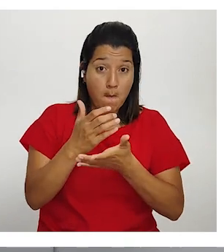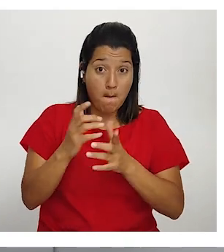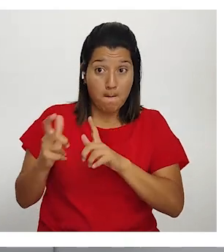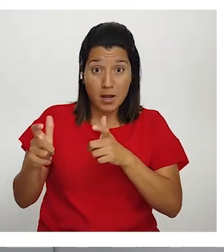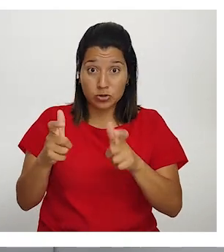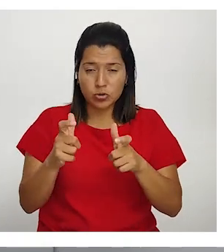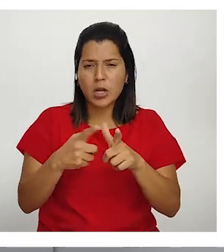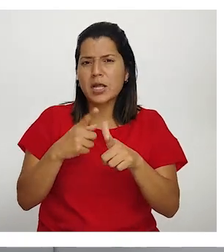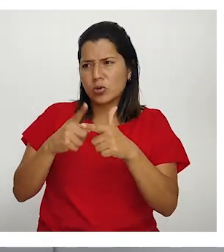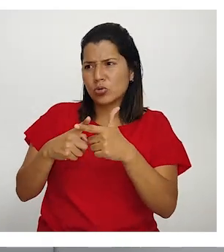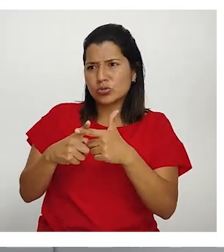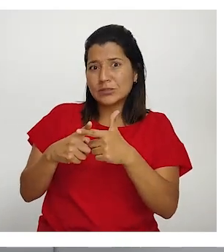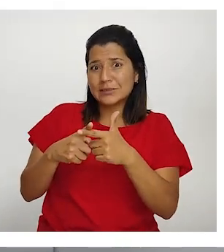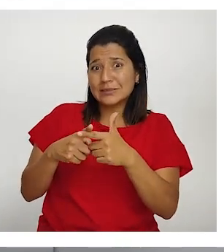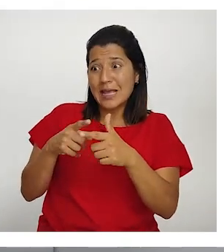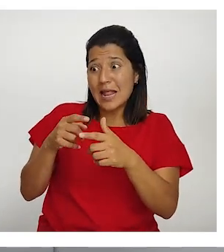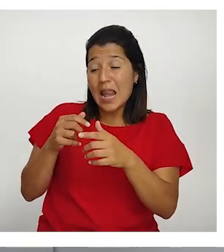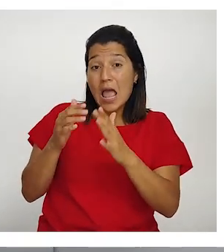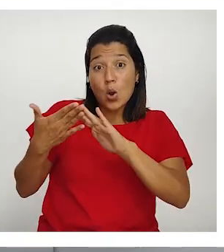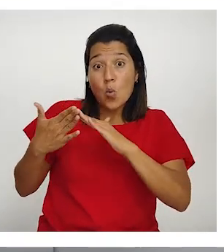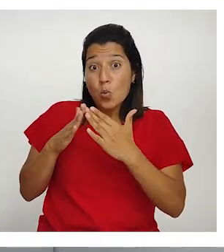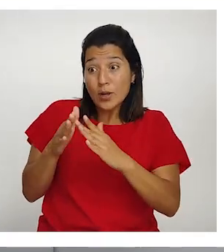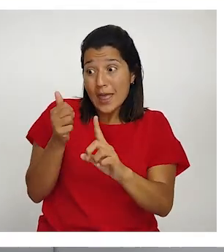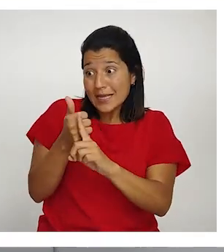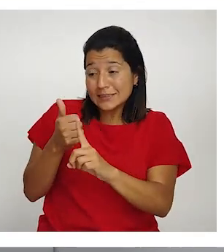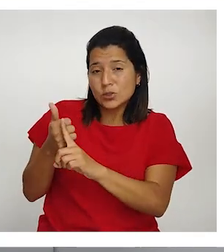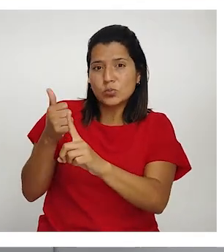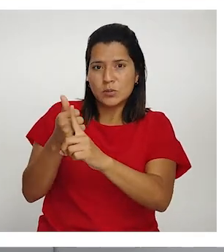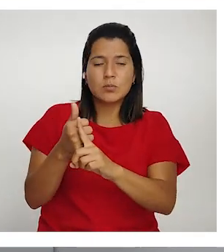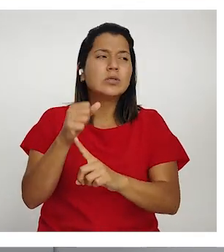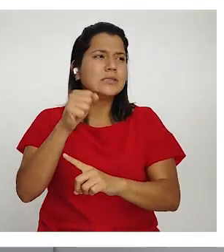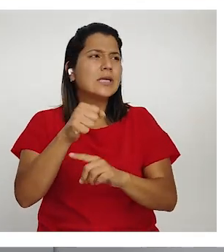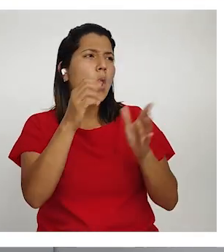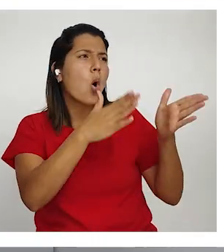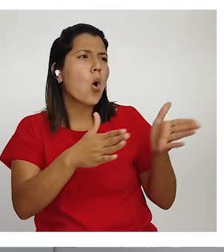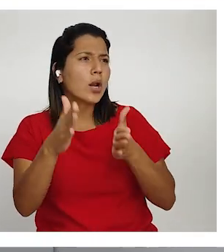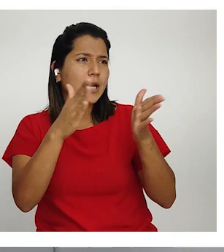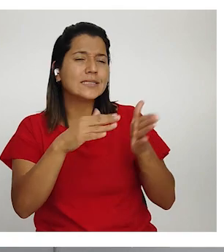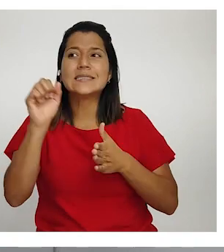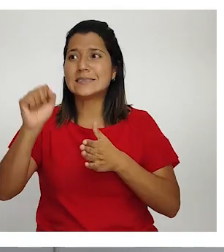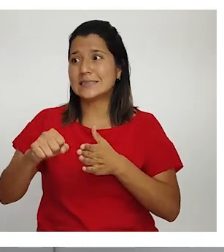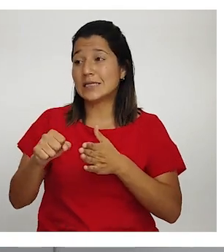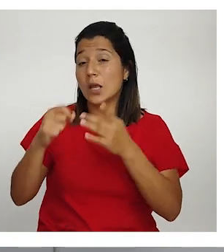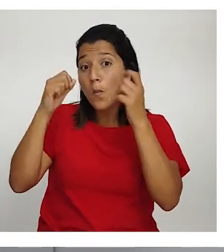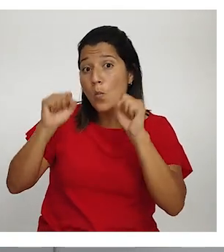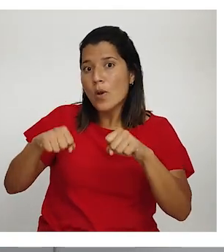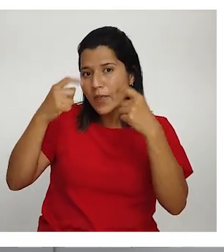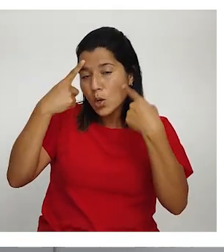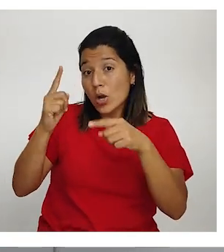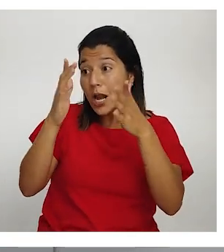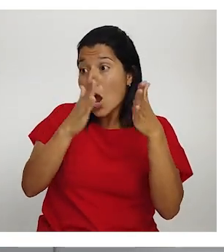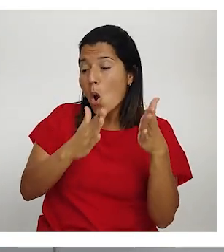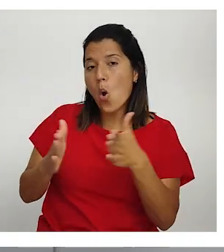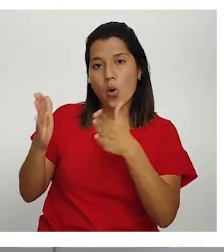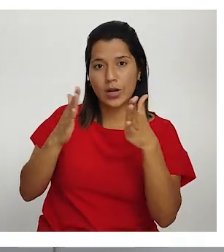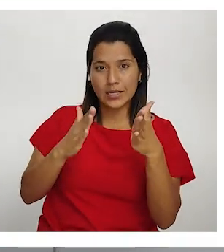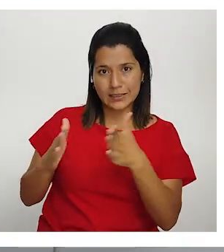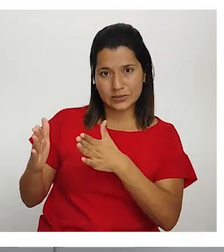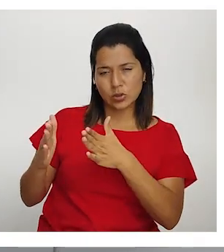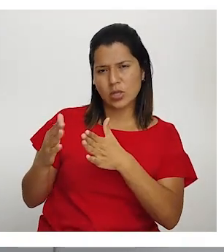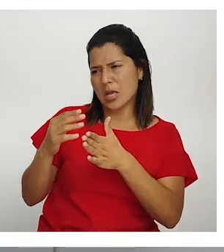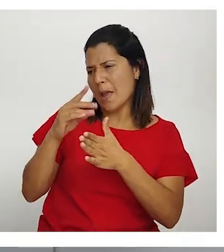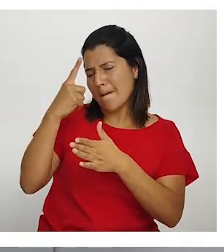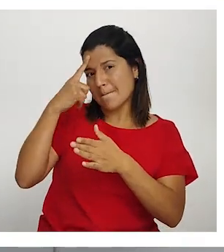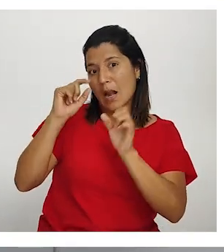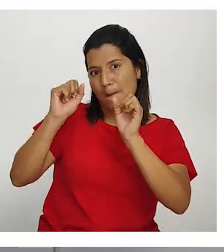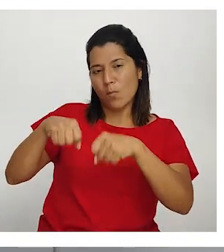esta unión, valga la redundancia. Organización, exacto, y poder luchar contra el